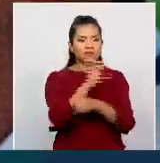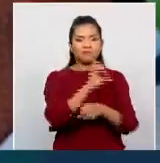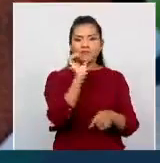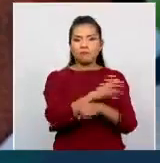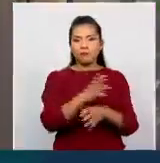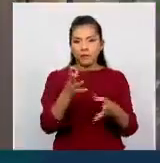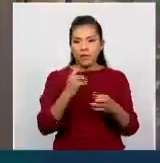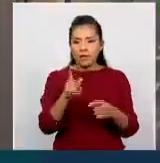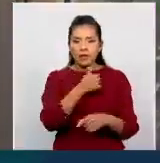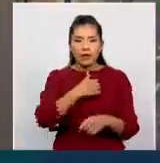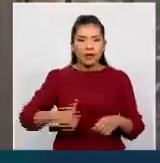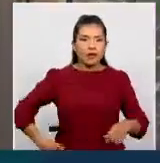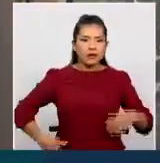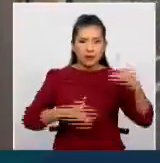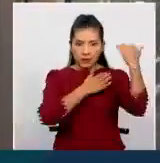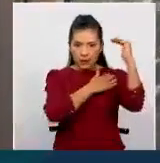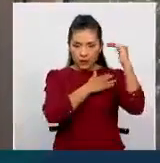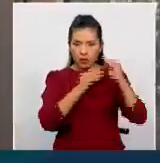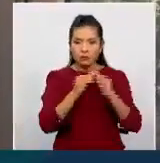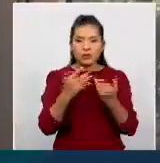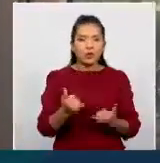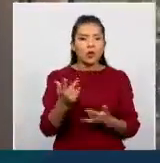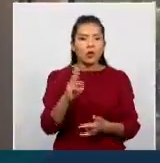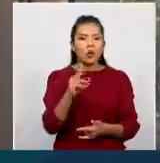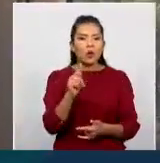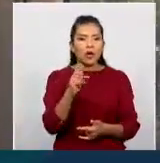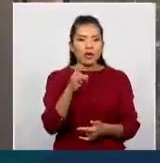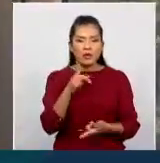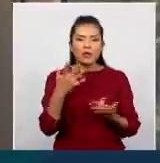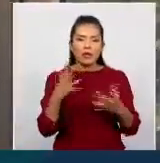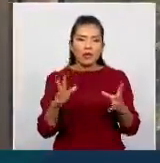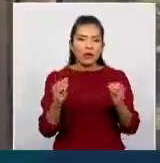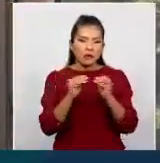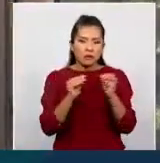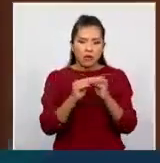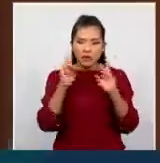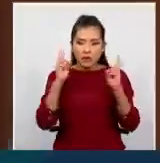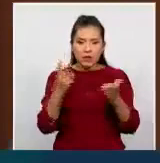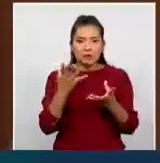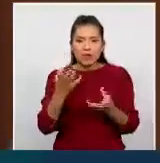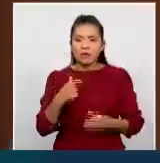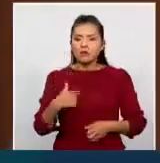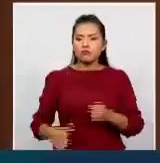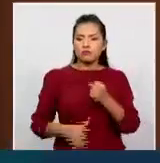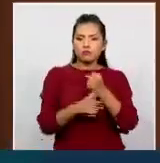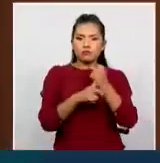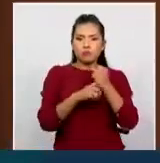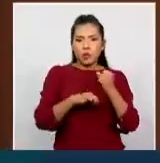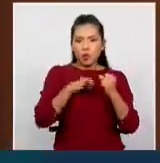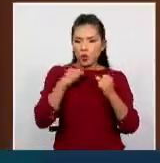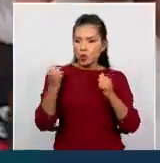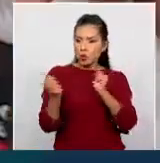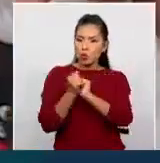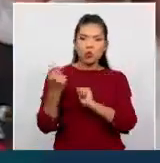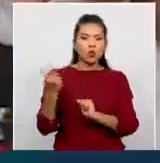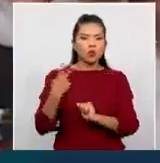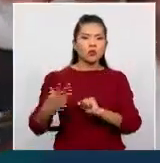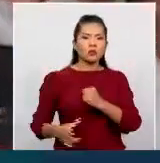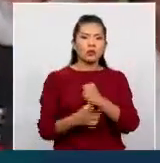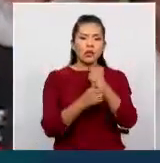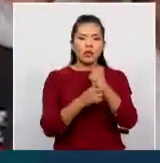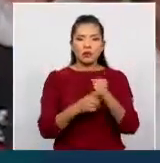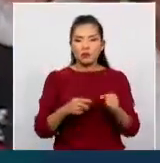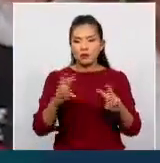alcaldía de Santa Cruz. Walter Chávez ahora quiere hacerse el gestor y el líder con el señor Camacho de